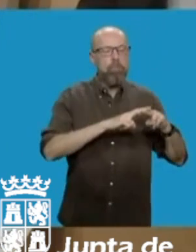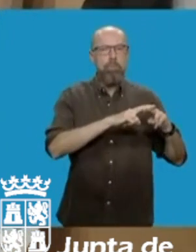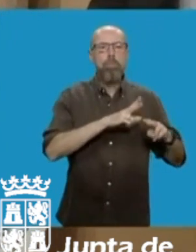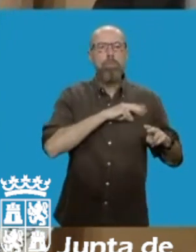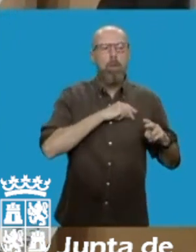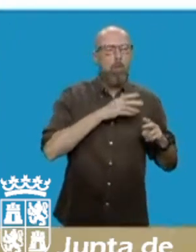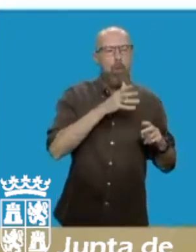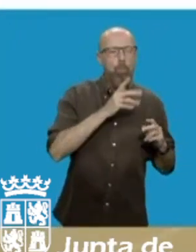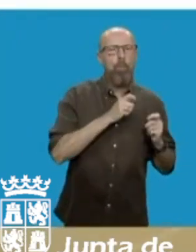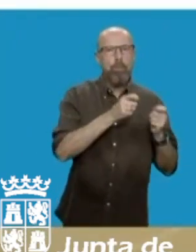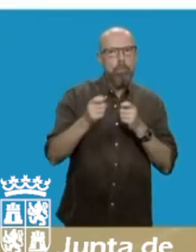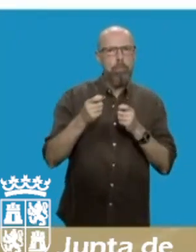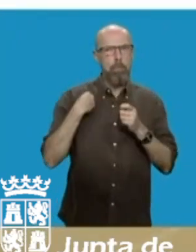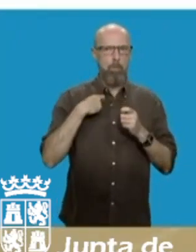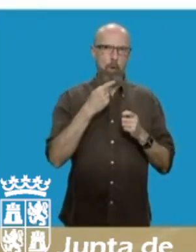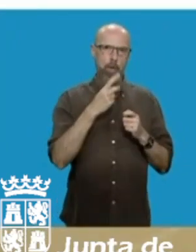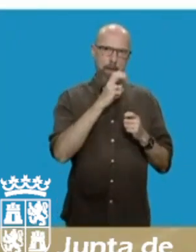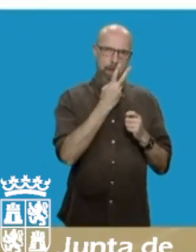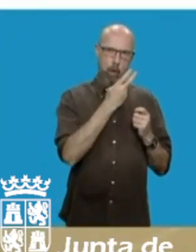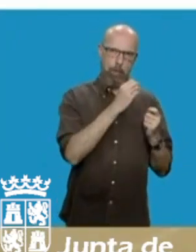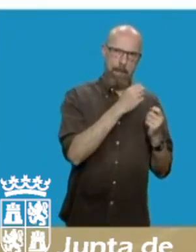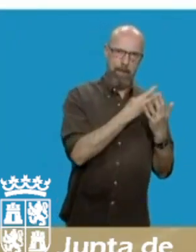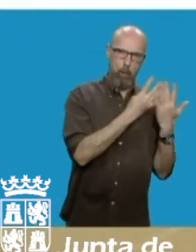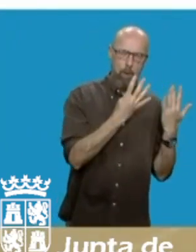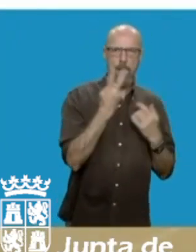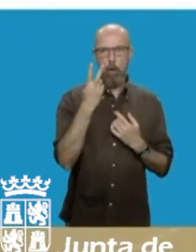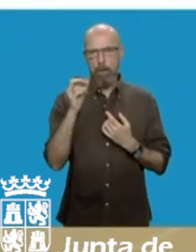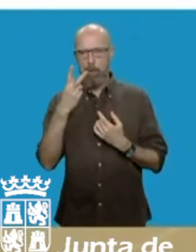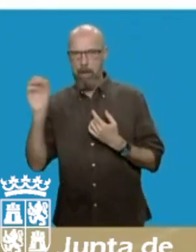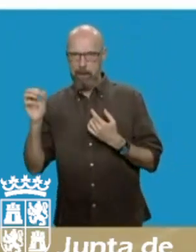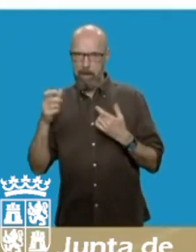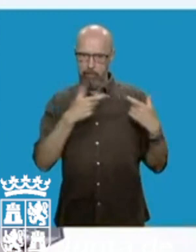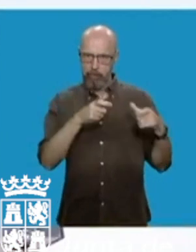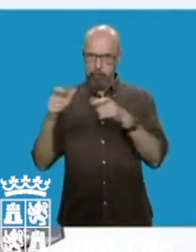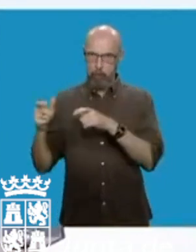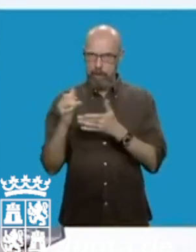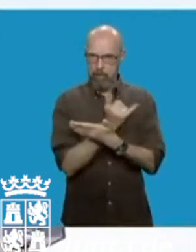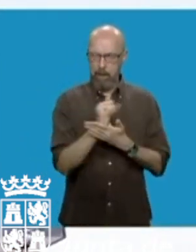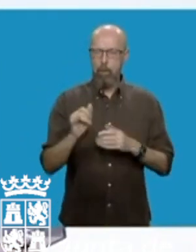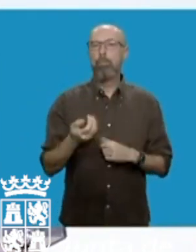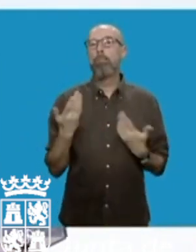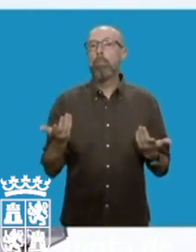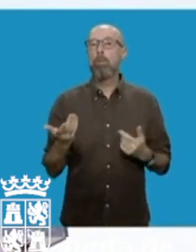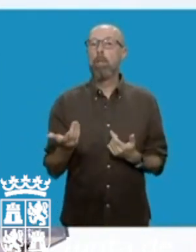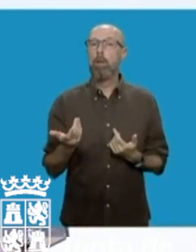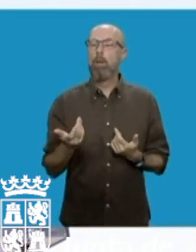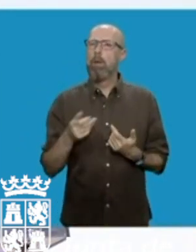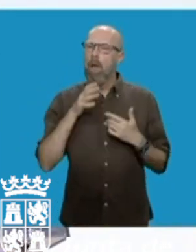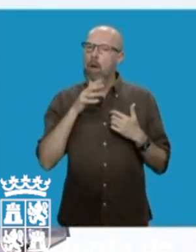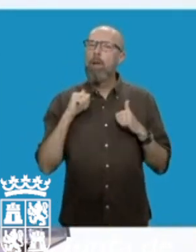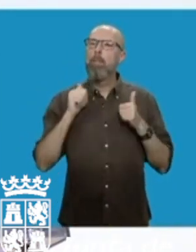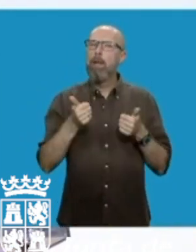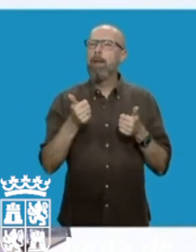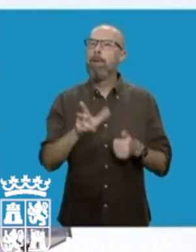2019 para los primeros y a los de 2020 para los segundos respectivamente. Y cumplida esta puntualización, comenzamos con